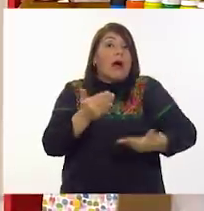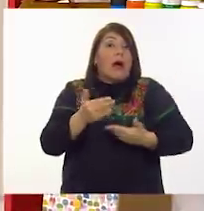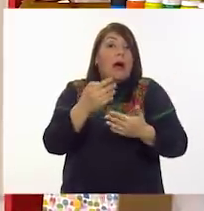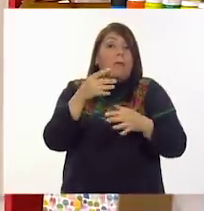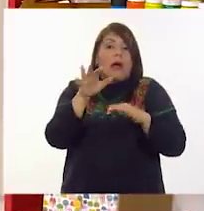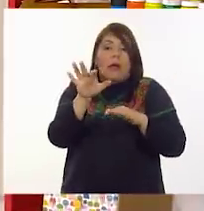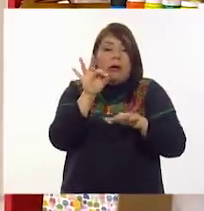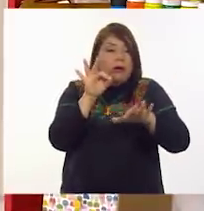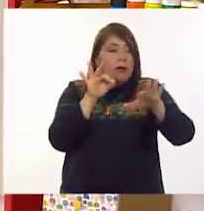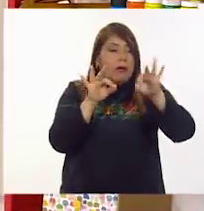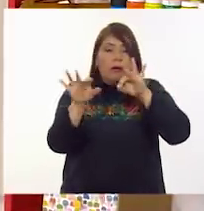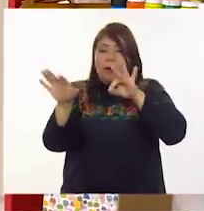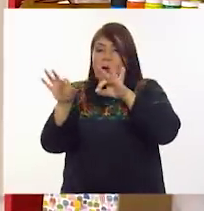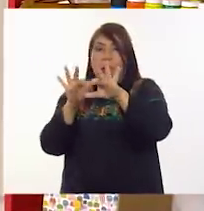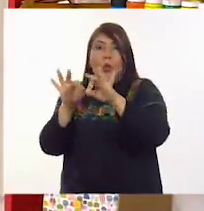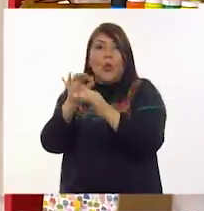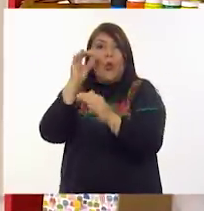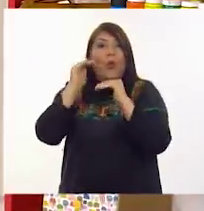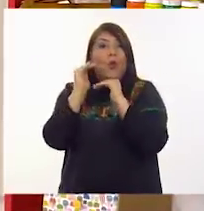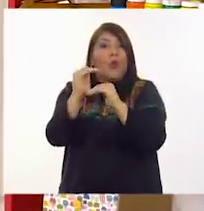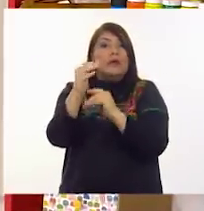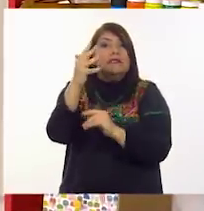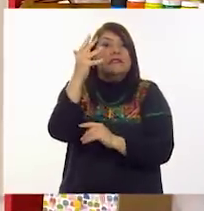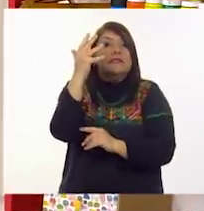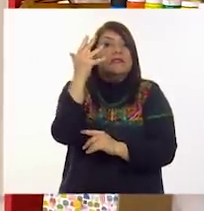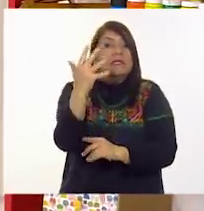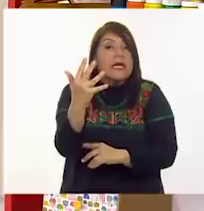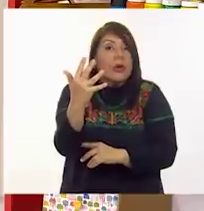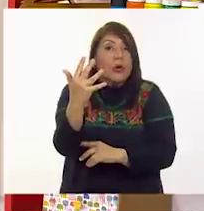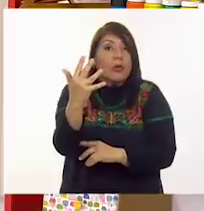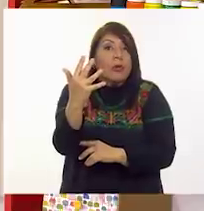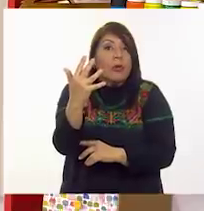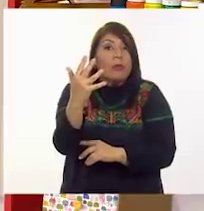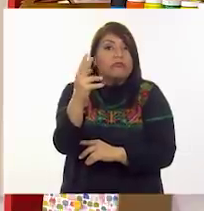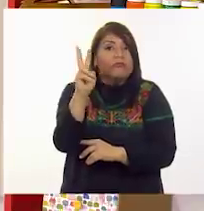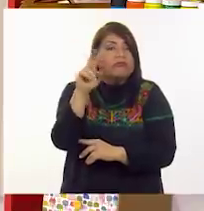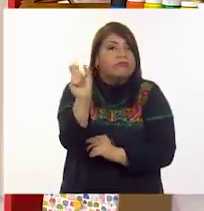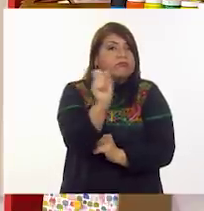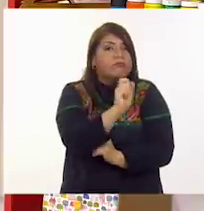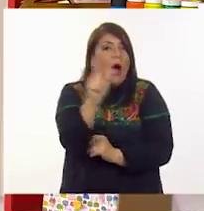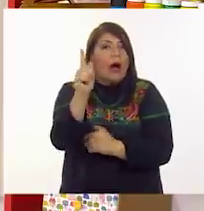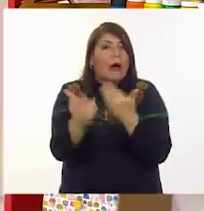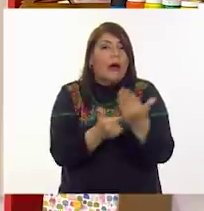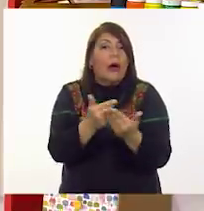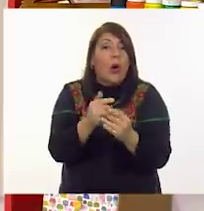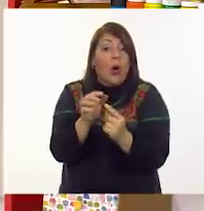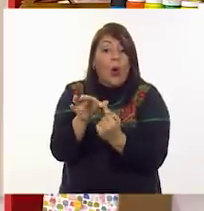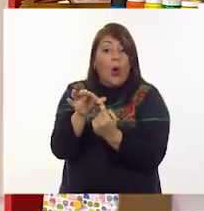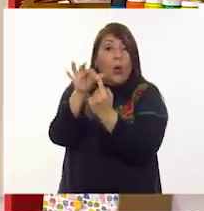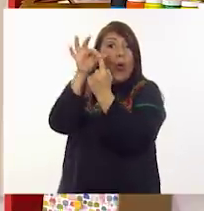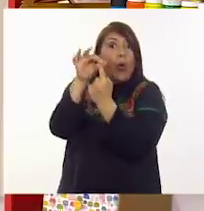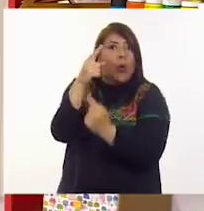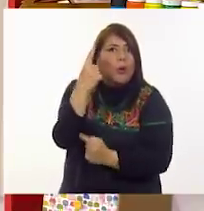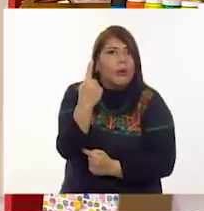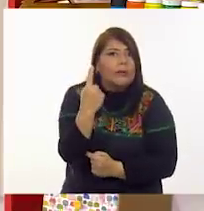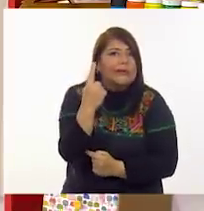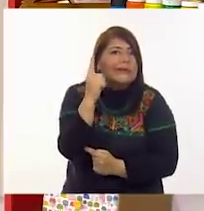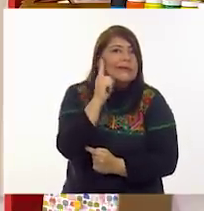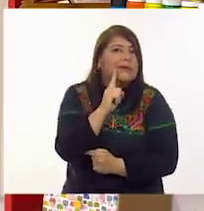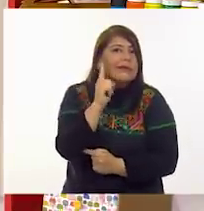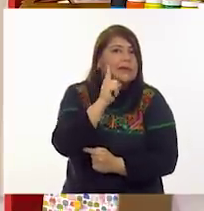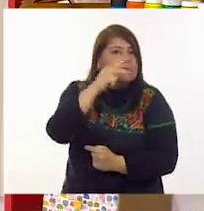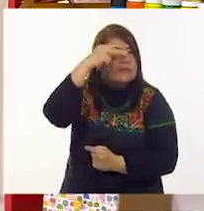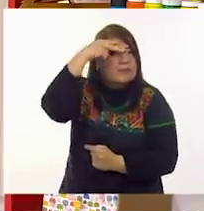son primeras bailarinas. Y de entre esas 5, una, mexicana, de